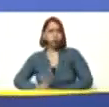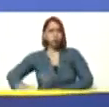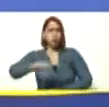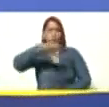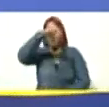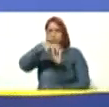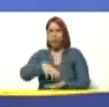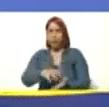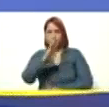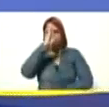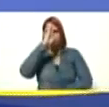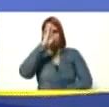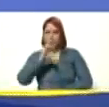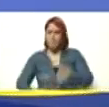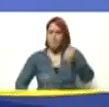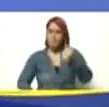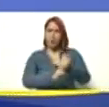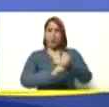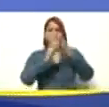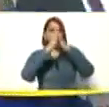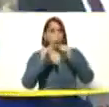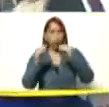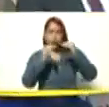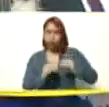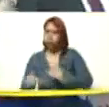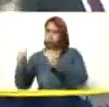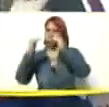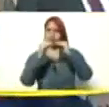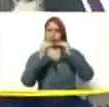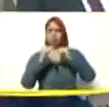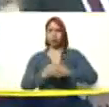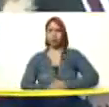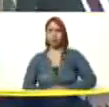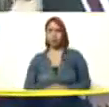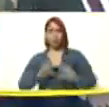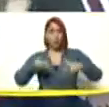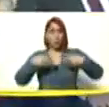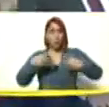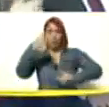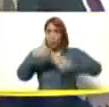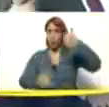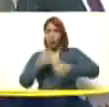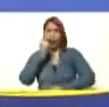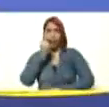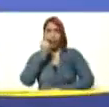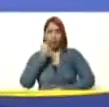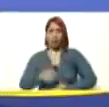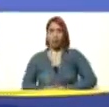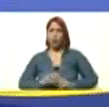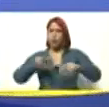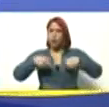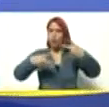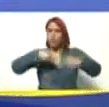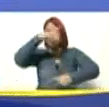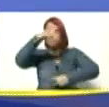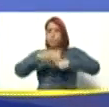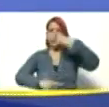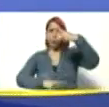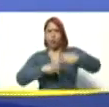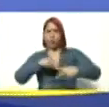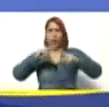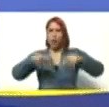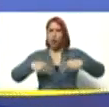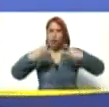Barinas, apoyado por todos y todas. Nuevo candidato, nuevo programa,